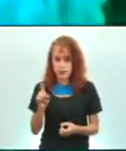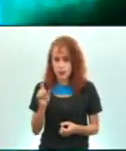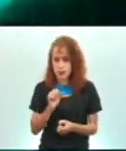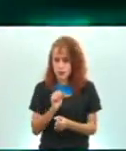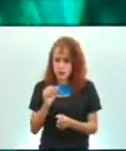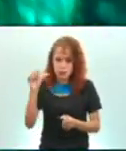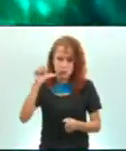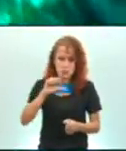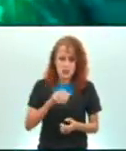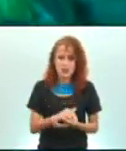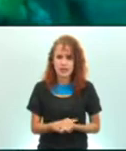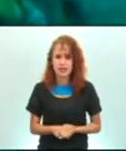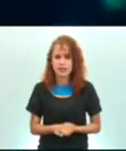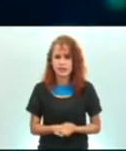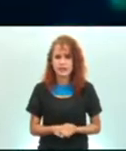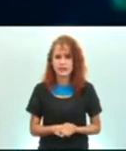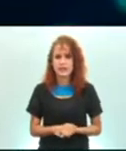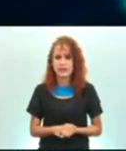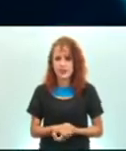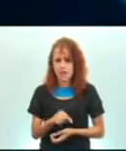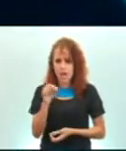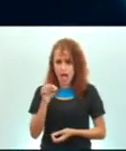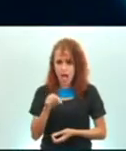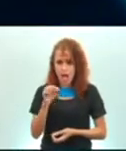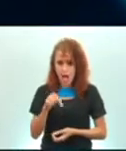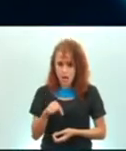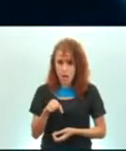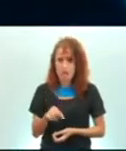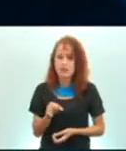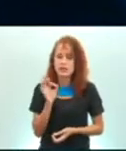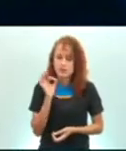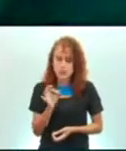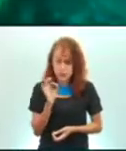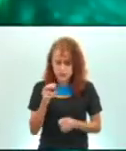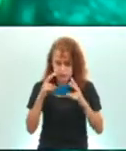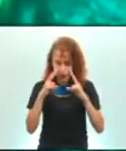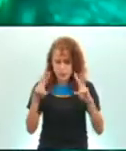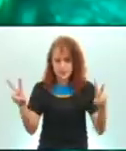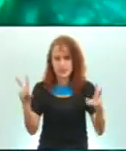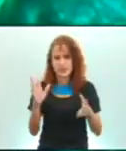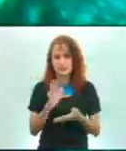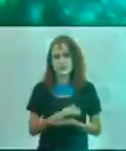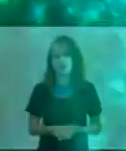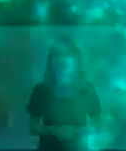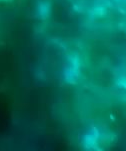rinden al cambio climático y, al menos por el momento, conservan la existencia.